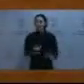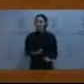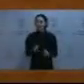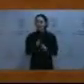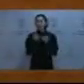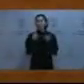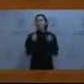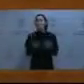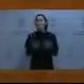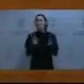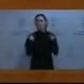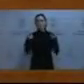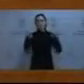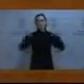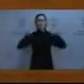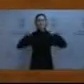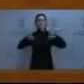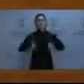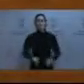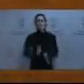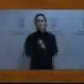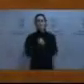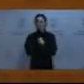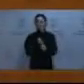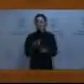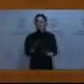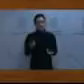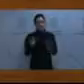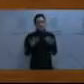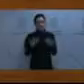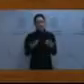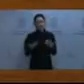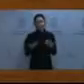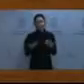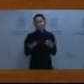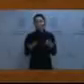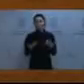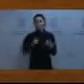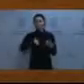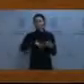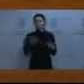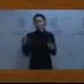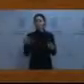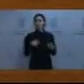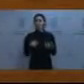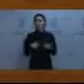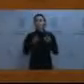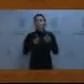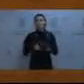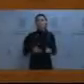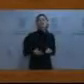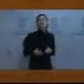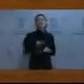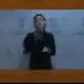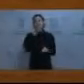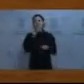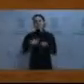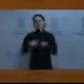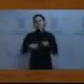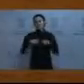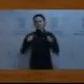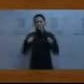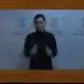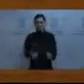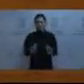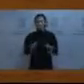descenso evidente y clarísimo de toda actividad, y sobre todo, y para nosotros, dónde se podría estar si las cosas se hubieran hecho bien. Y aquí, ¿qué